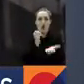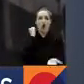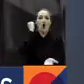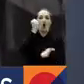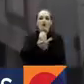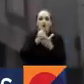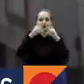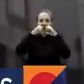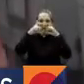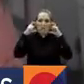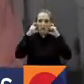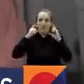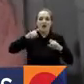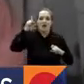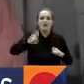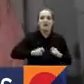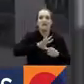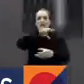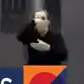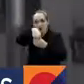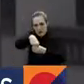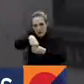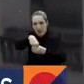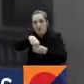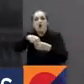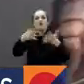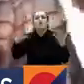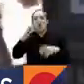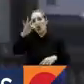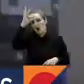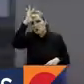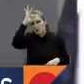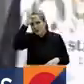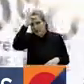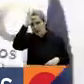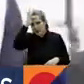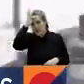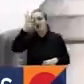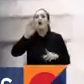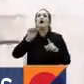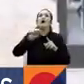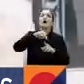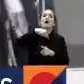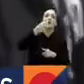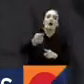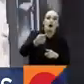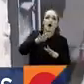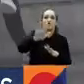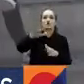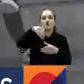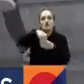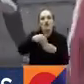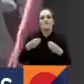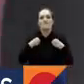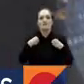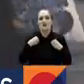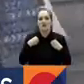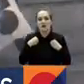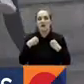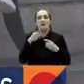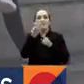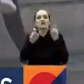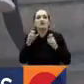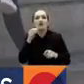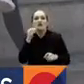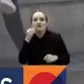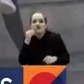usar tapabocas en espacios interiores, salvo en hospitales, transporte público y residencias de ancianos, fue eliminada a través de un decreto